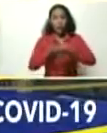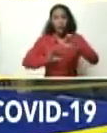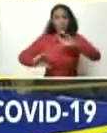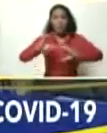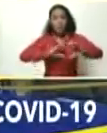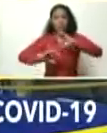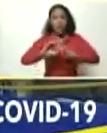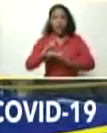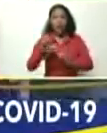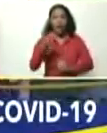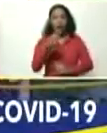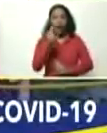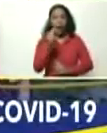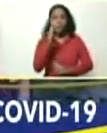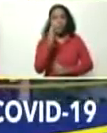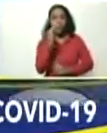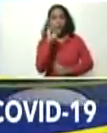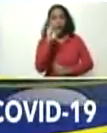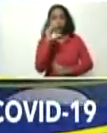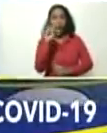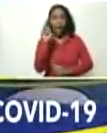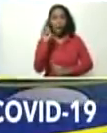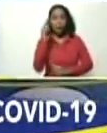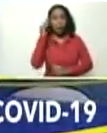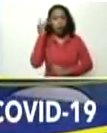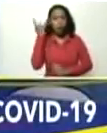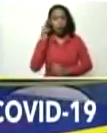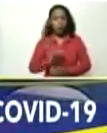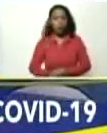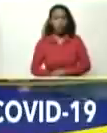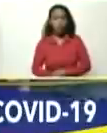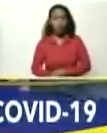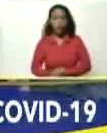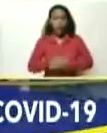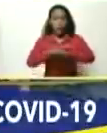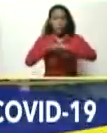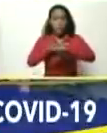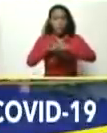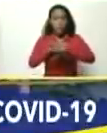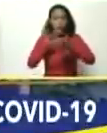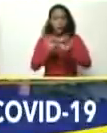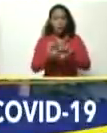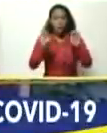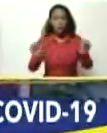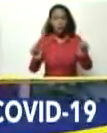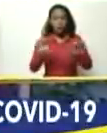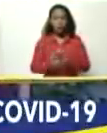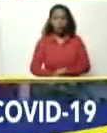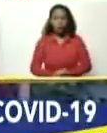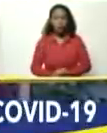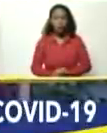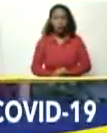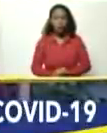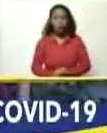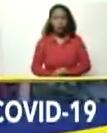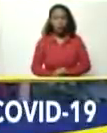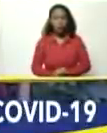Ciencia y Tecnología, Gabriela Jiménez, la ministra de Educación,